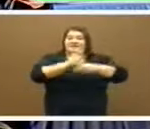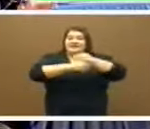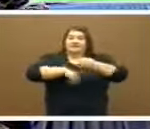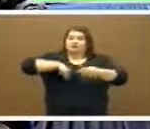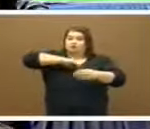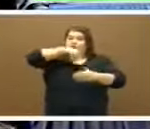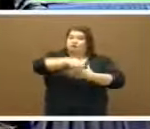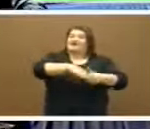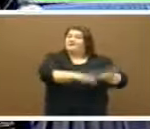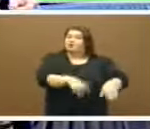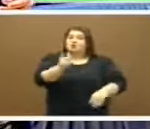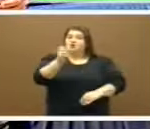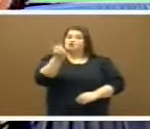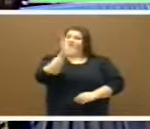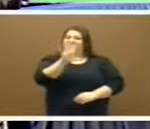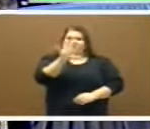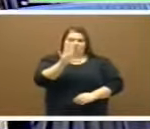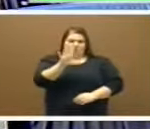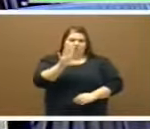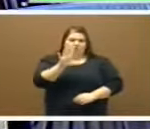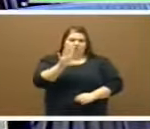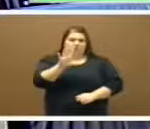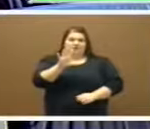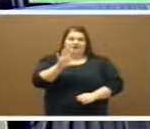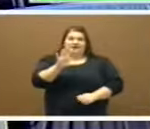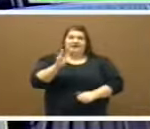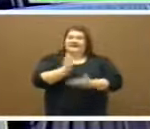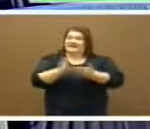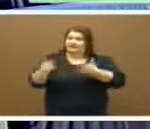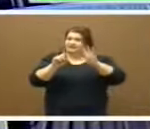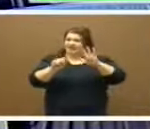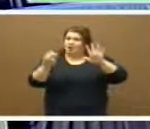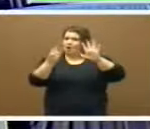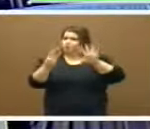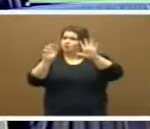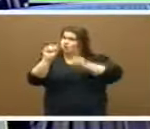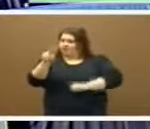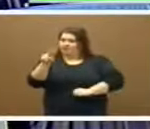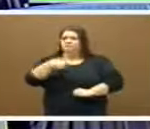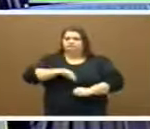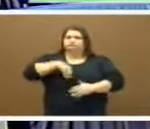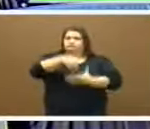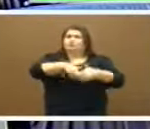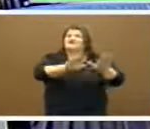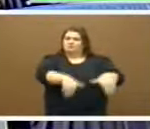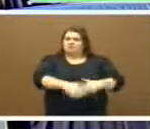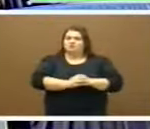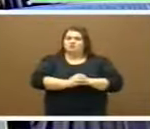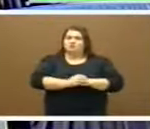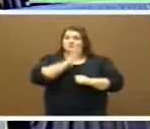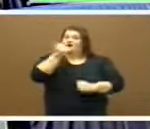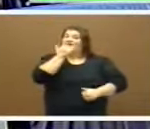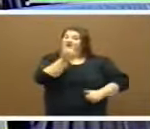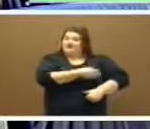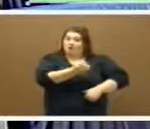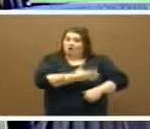votaremos a favor será la número cinco y las demás, las seis, la ocho y la doce, votaremos a favor. Las de las cajas de